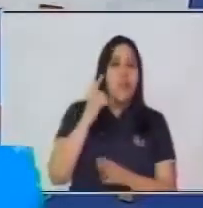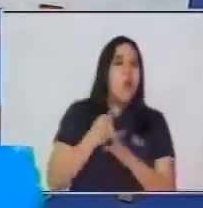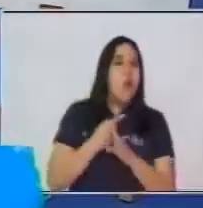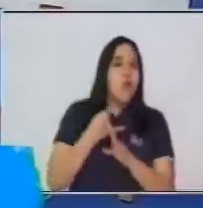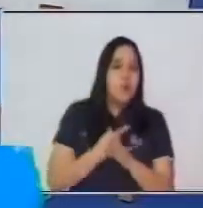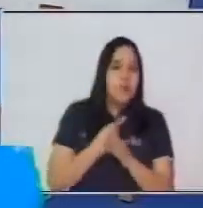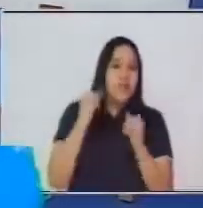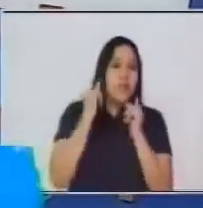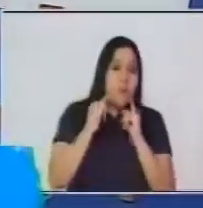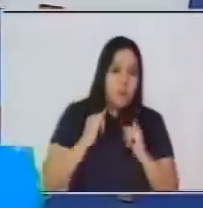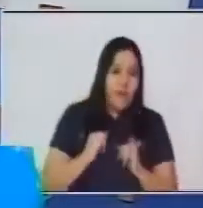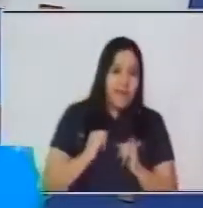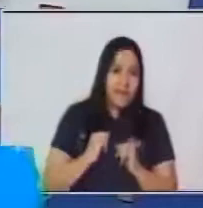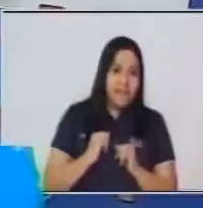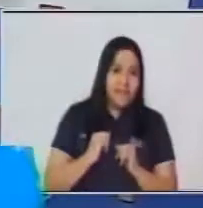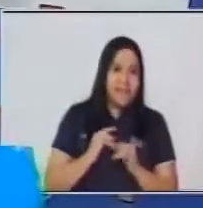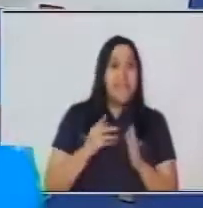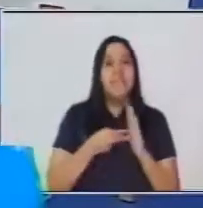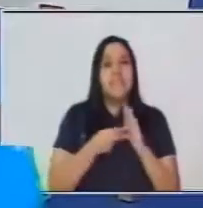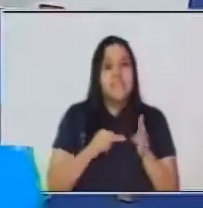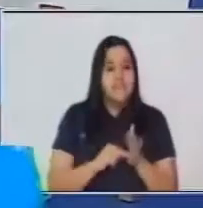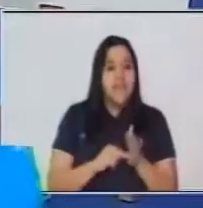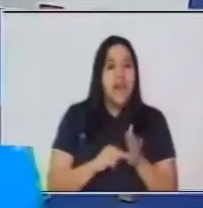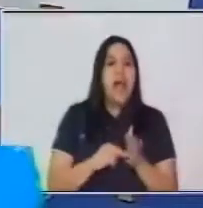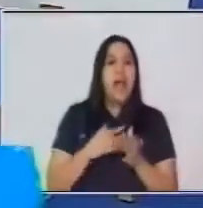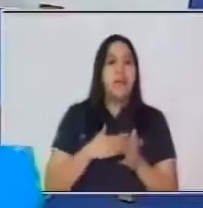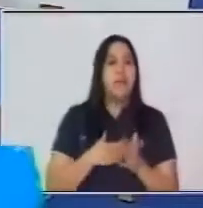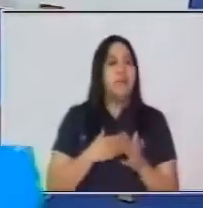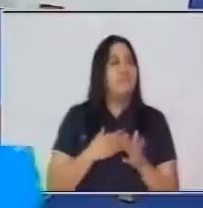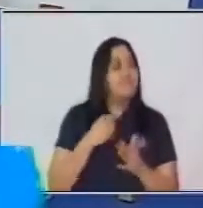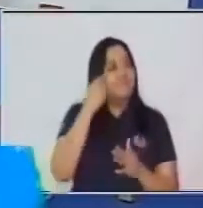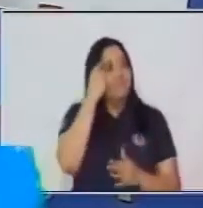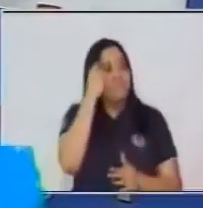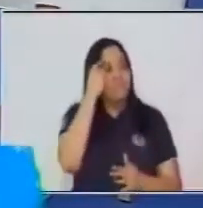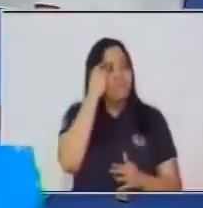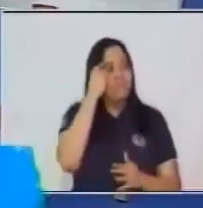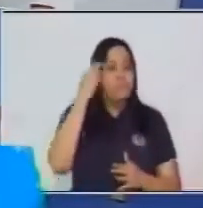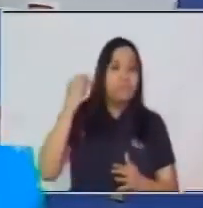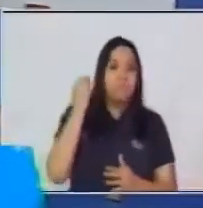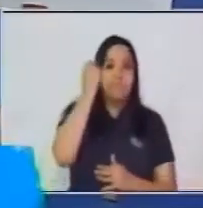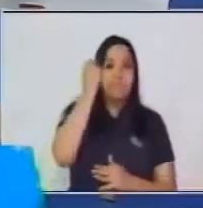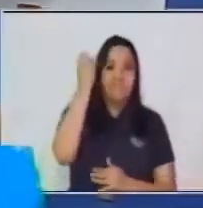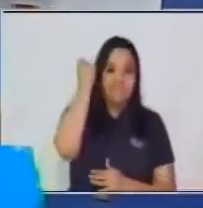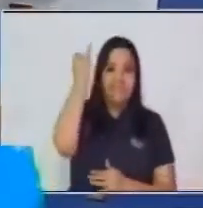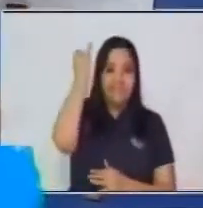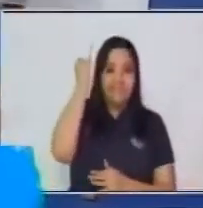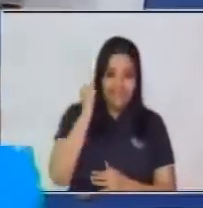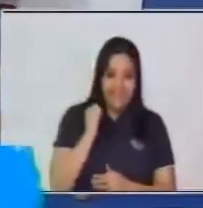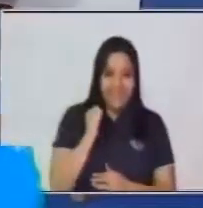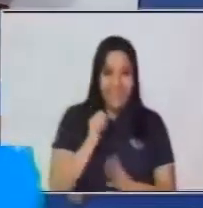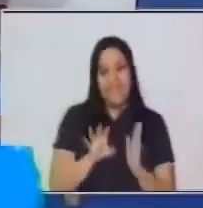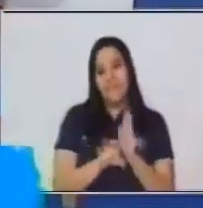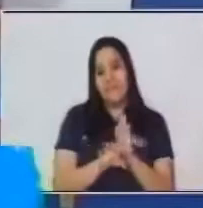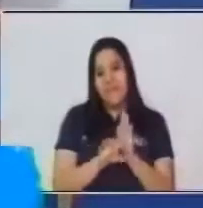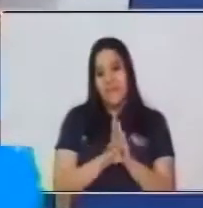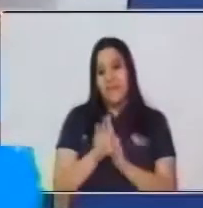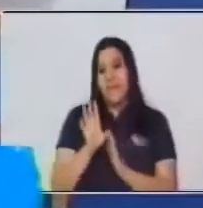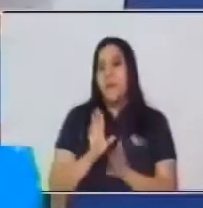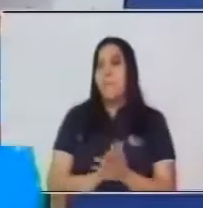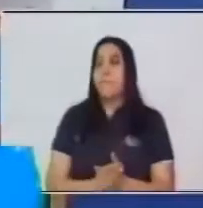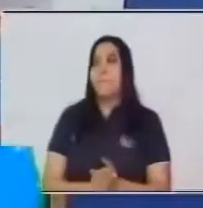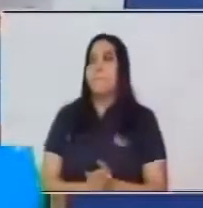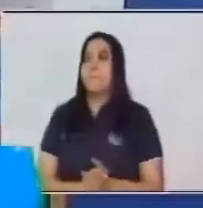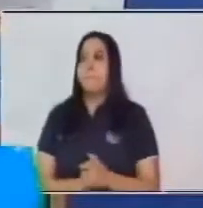visto tú en caricaturas o en dibujos? Por ejemplo, si hay alguien durmiendo y ronca, a